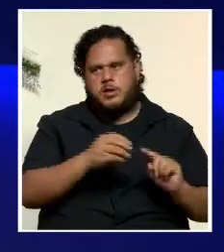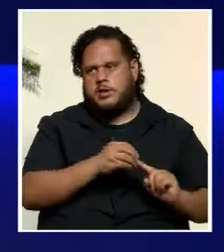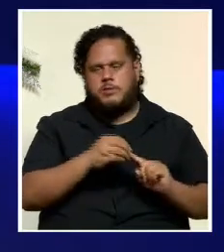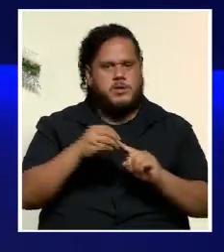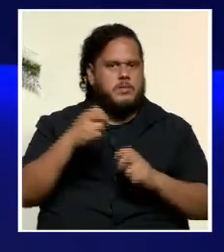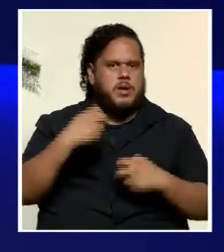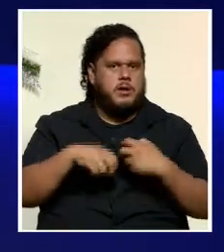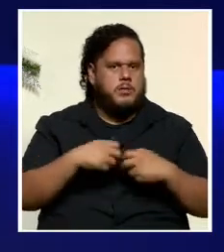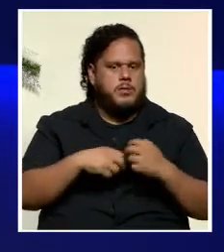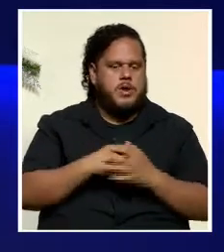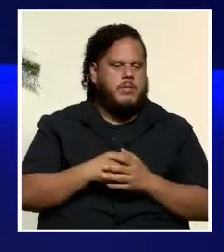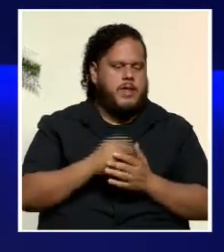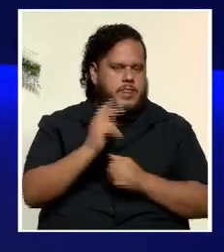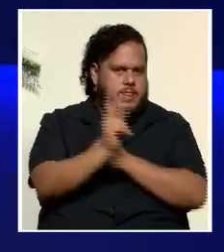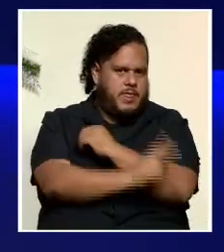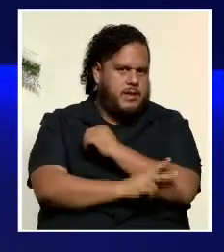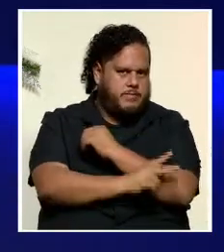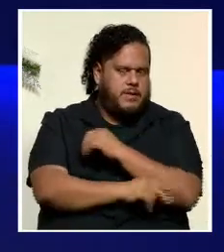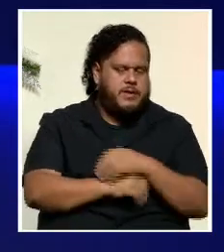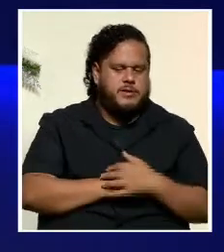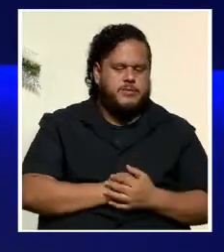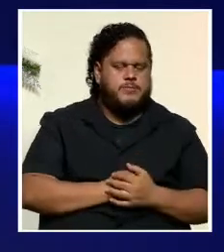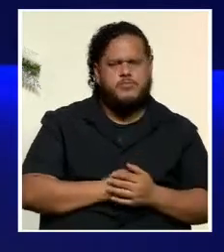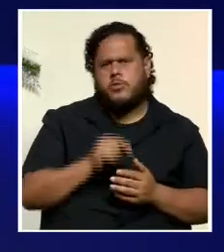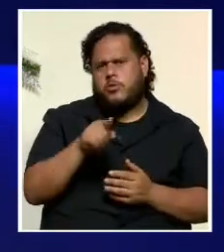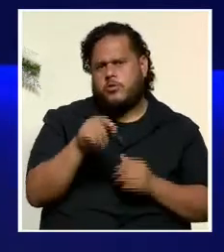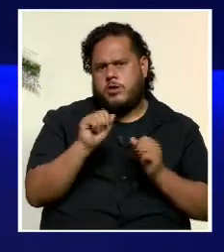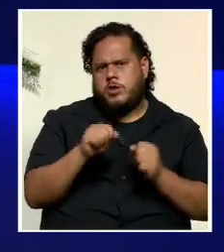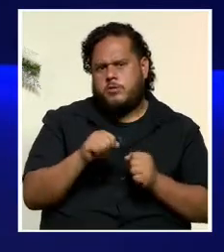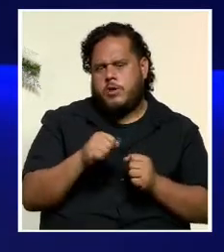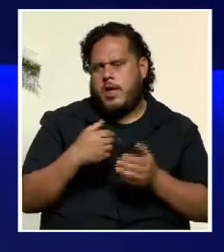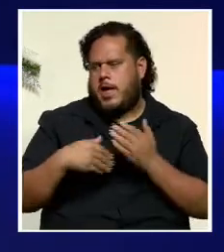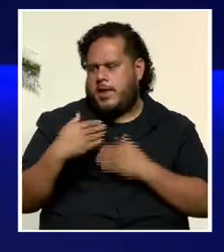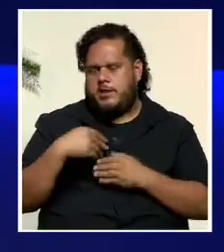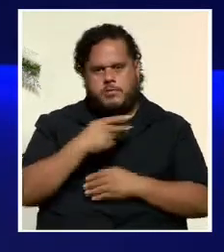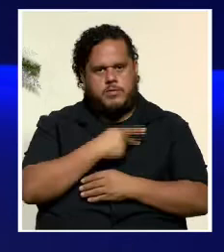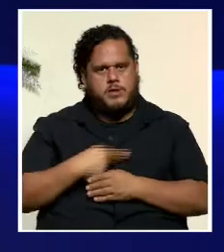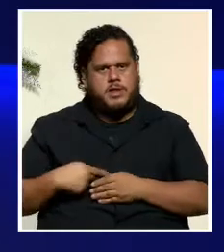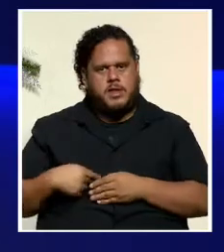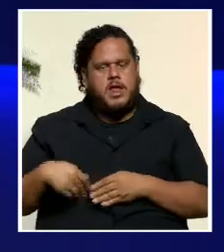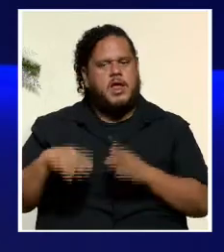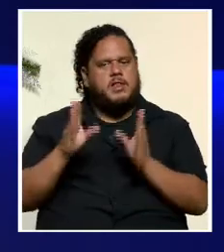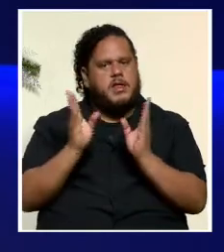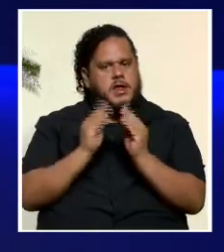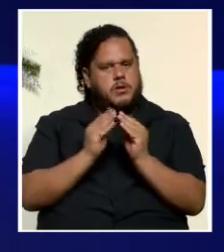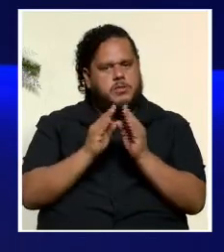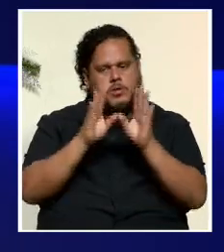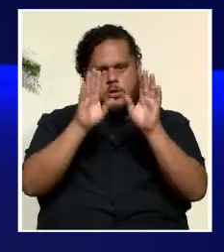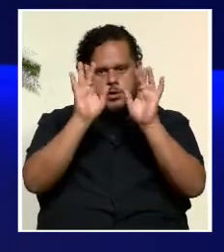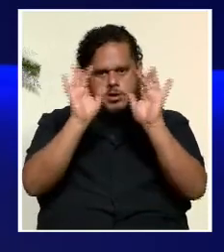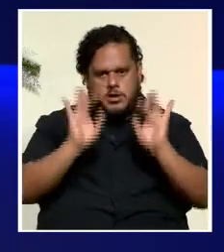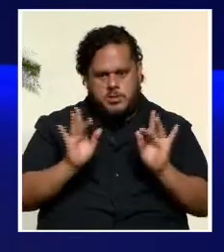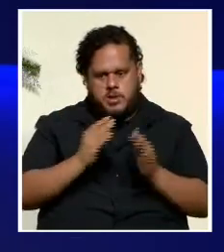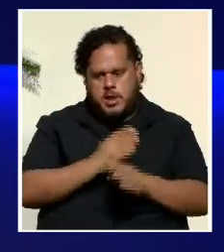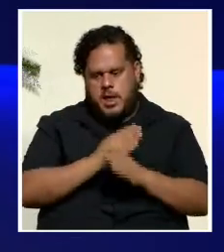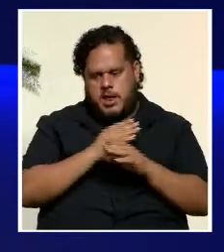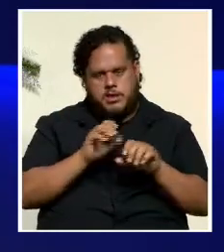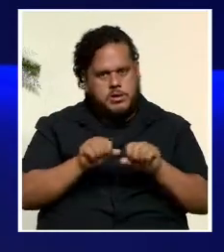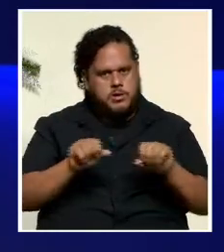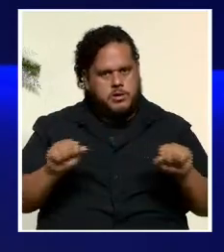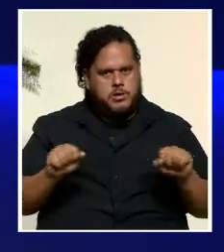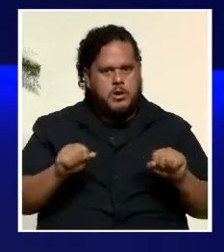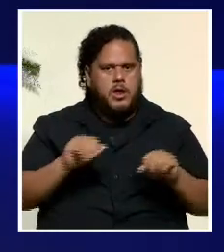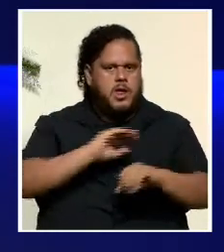problema del país. Usted fue presidenta de la Comisión de Transparencia y Anticorrupción en el Poder